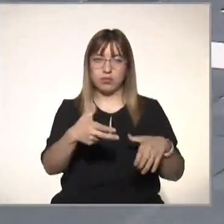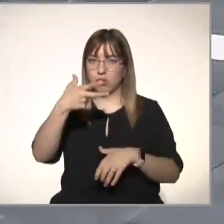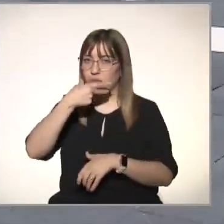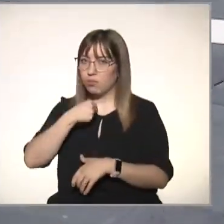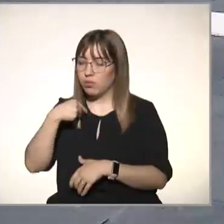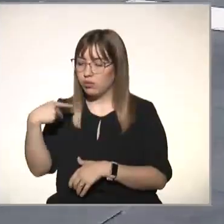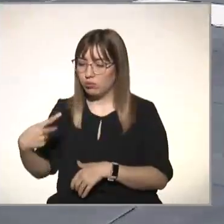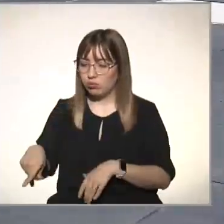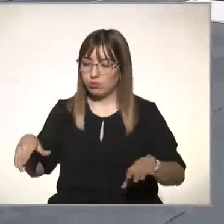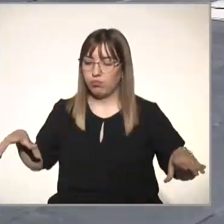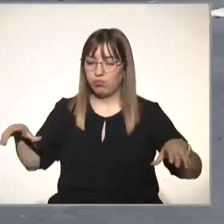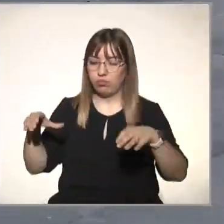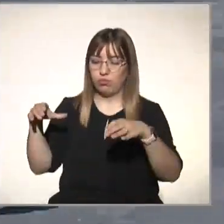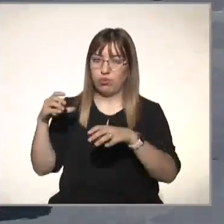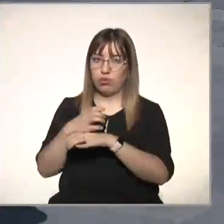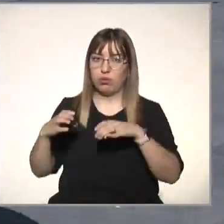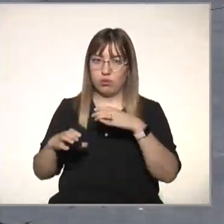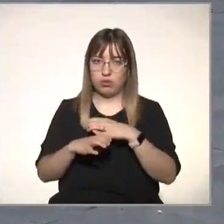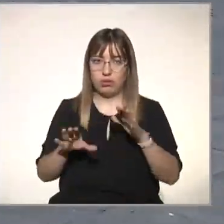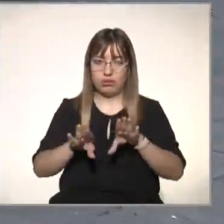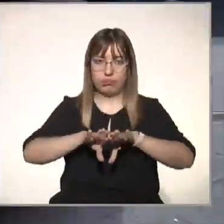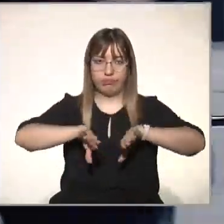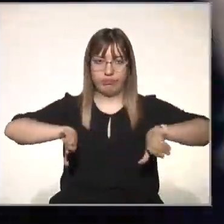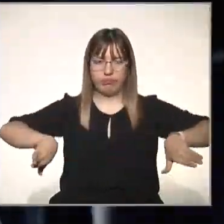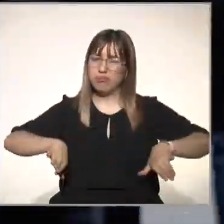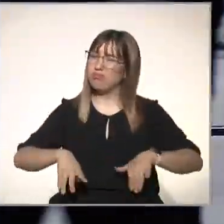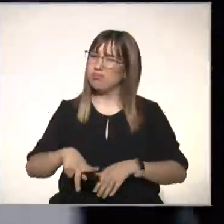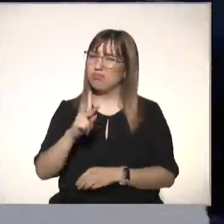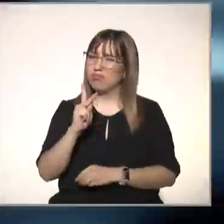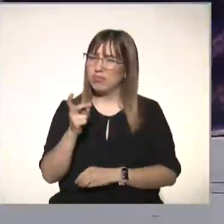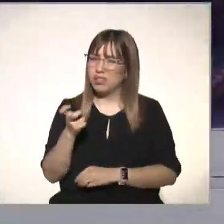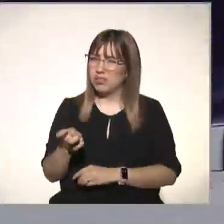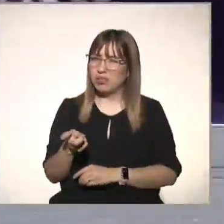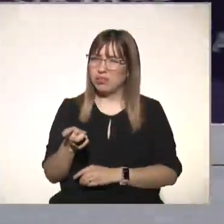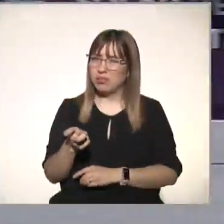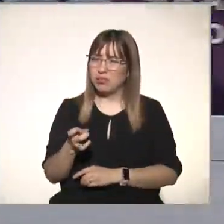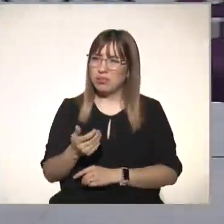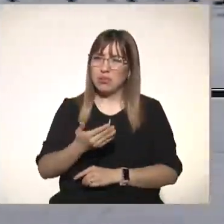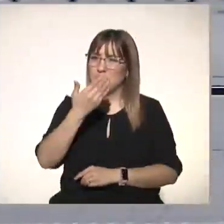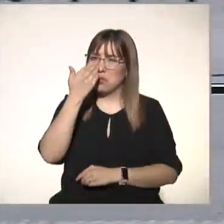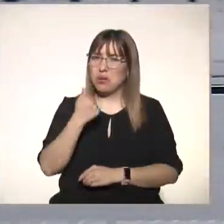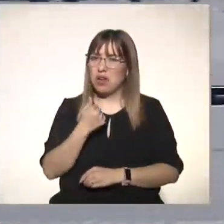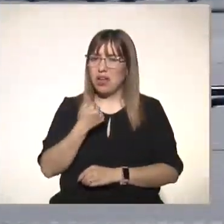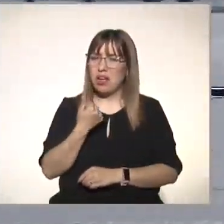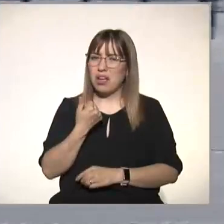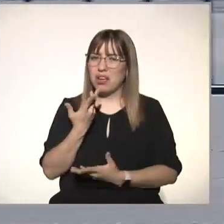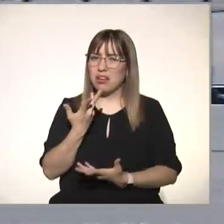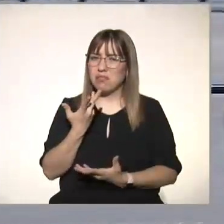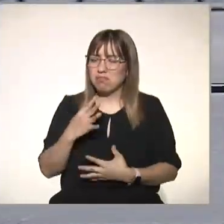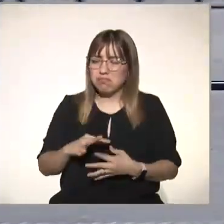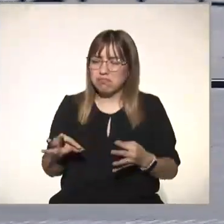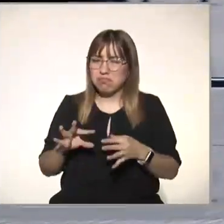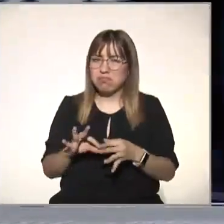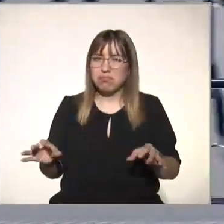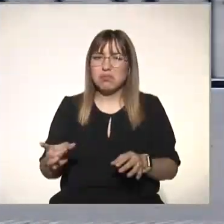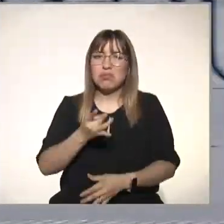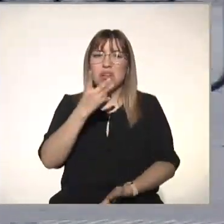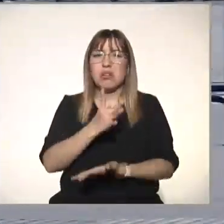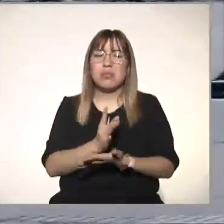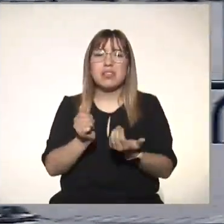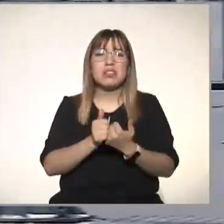no tiene ningún fundamento, el fundamento que tiene social.